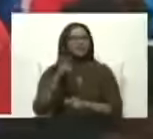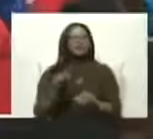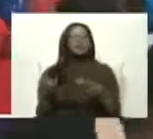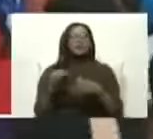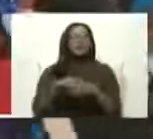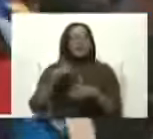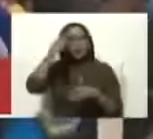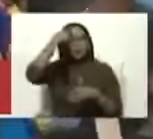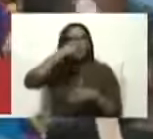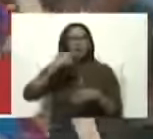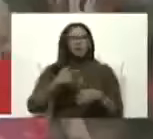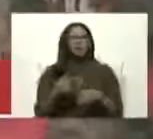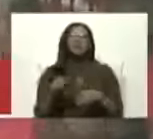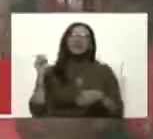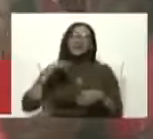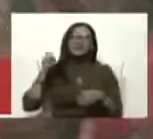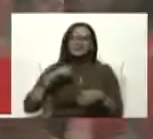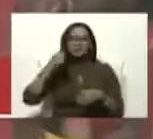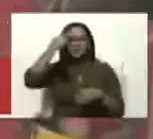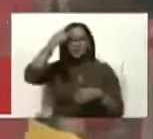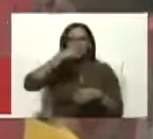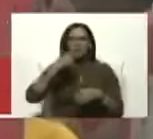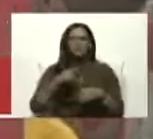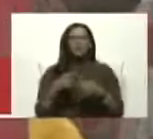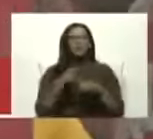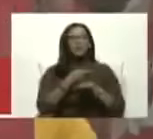un pueblo que le exige al gobierno